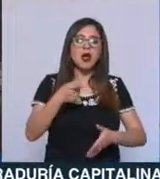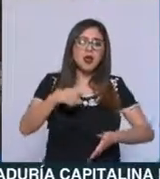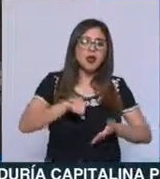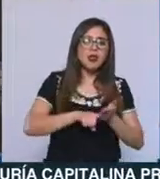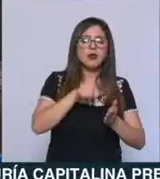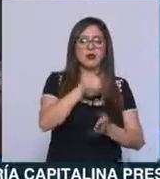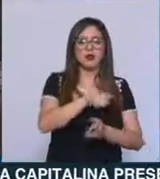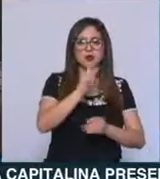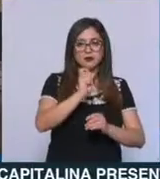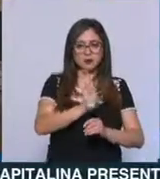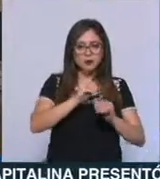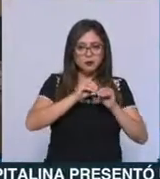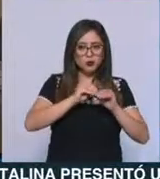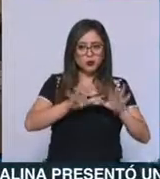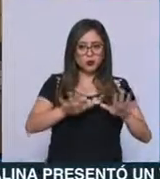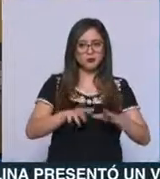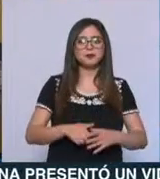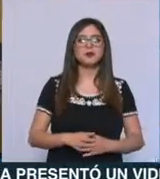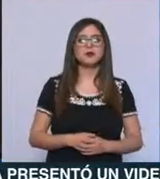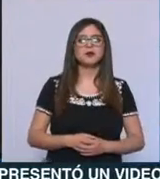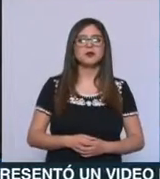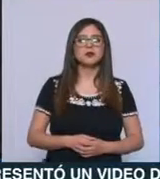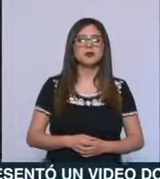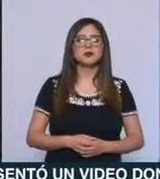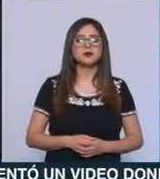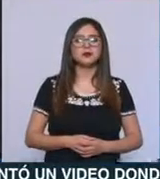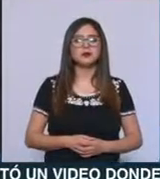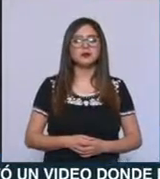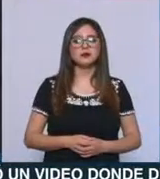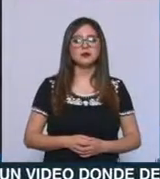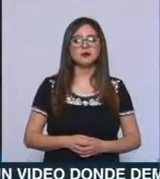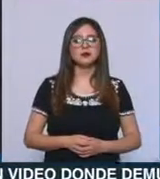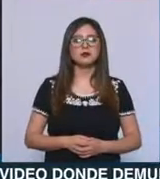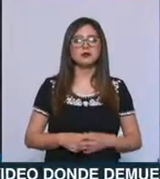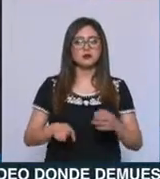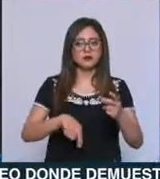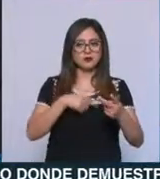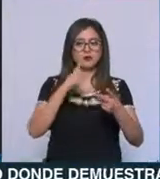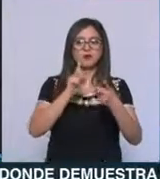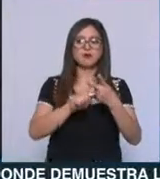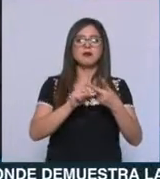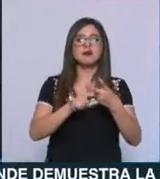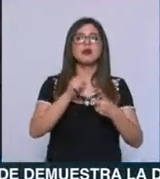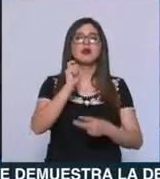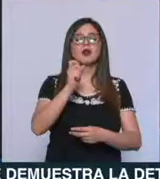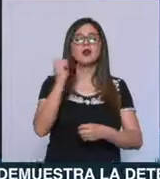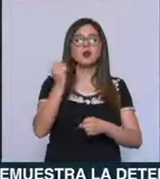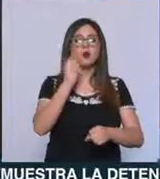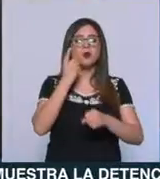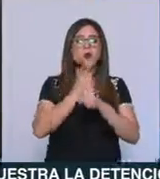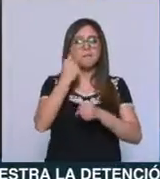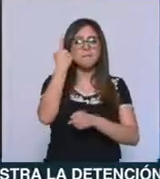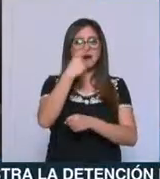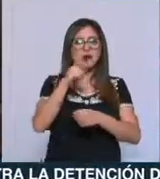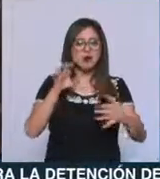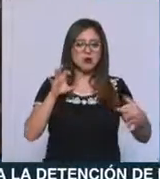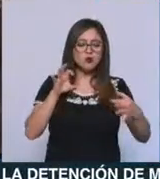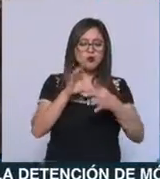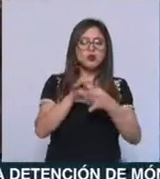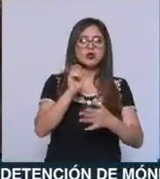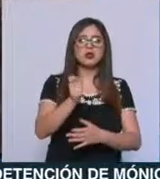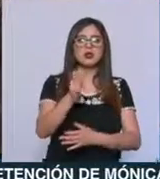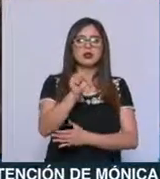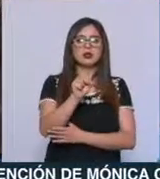La otra sería pues también explorar la posibilidad de integrarse al